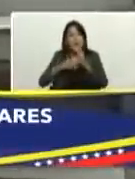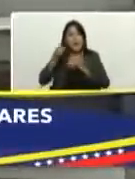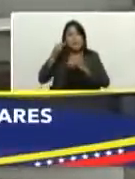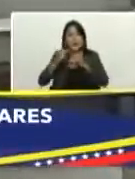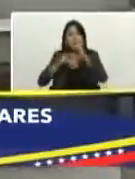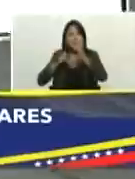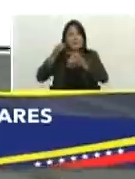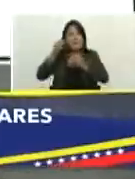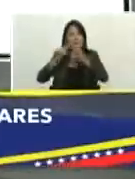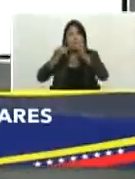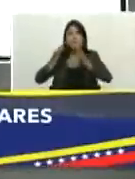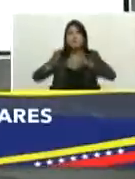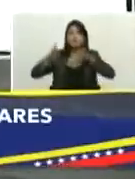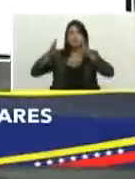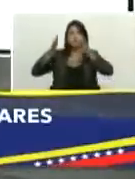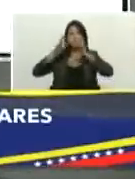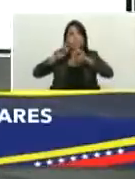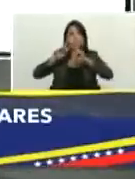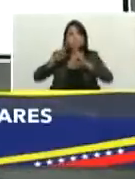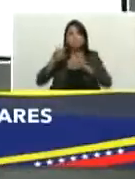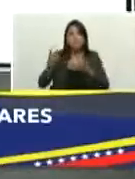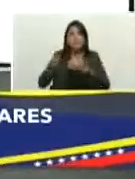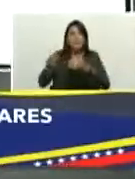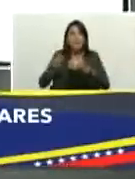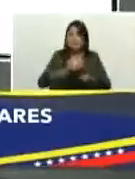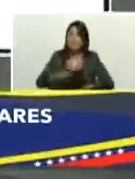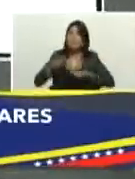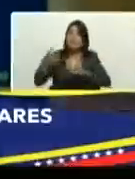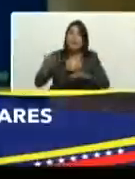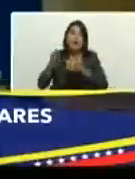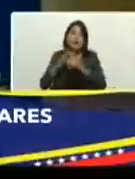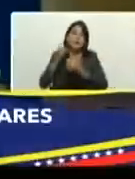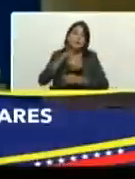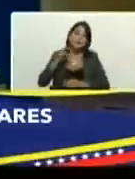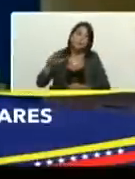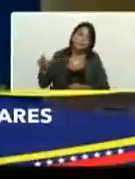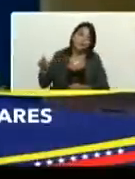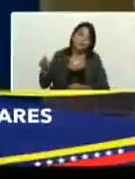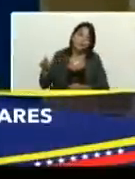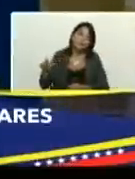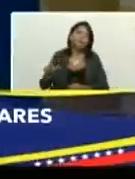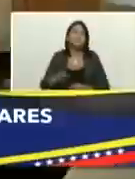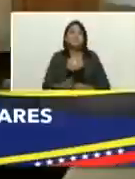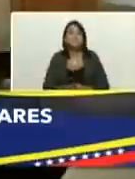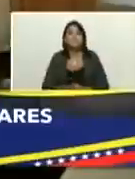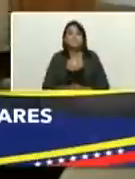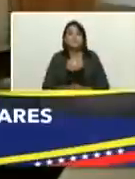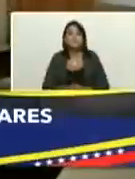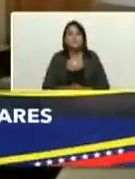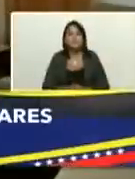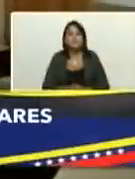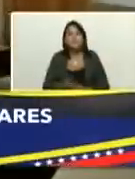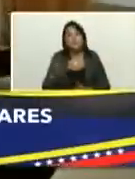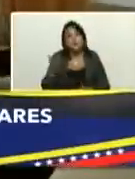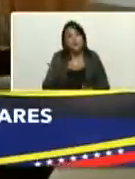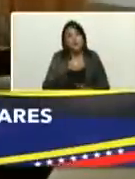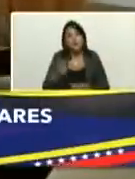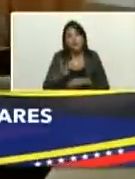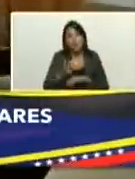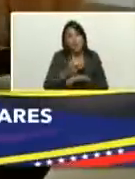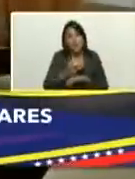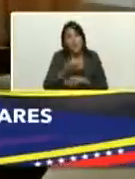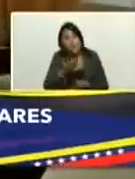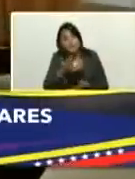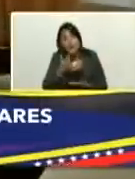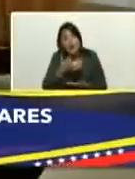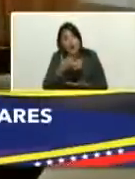haciendo viviendas para solucionar y satisfacer las necesidades que tenemos, presidente. Sí, compañero gobernador. Sí, Tito,